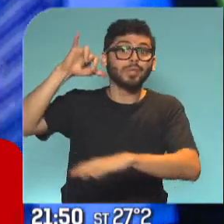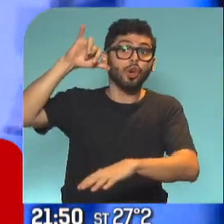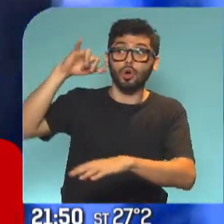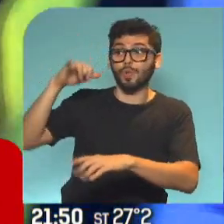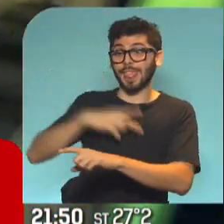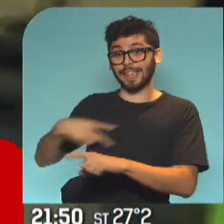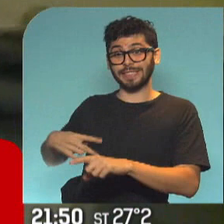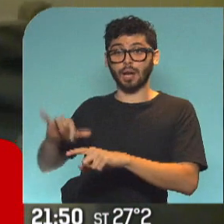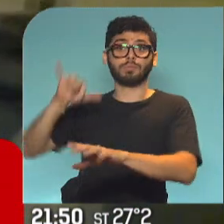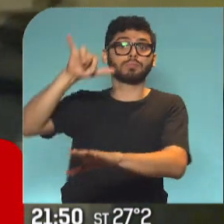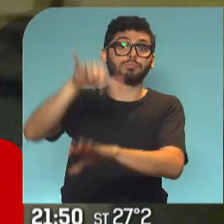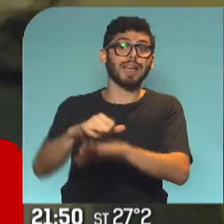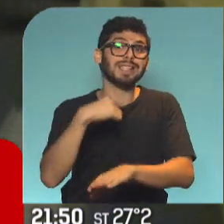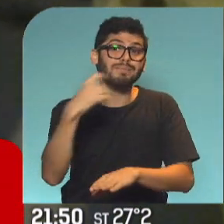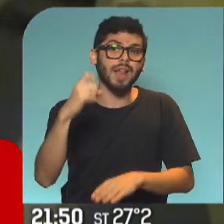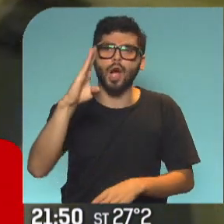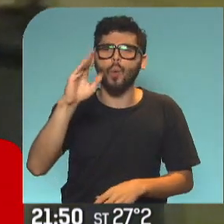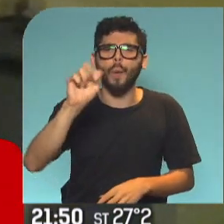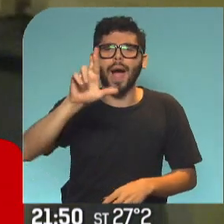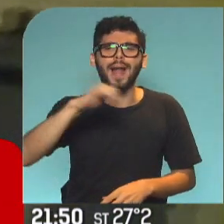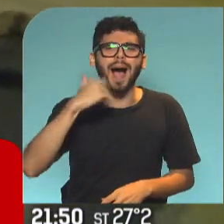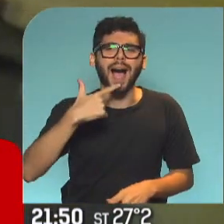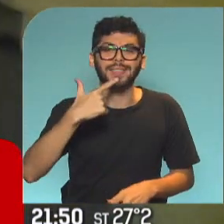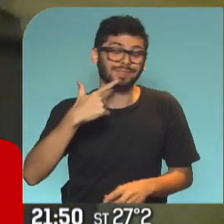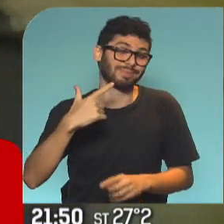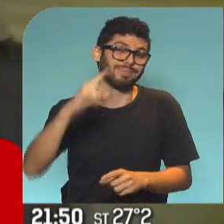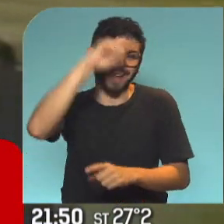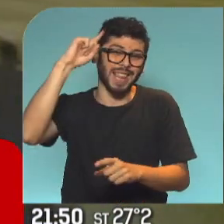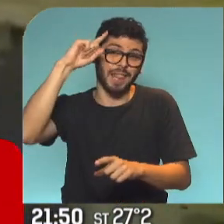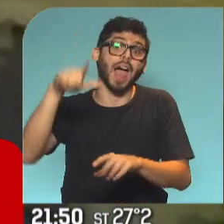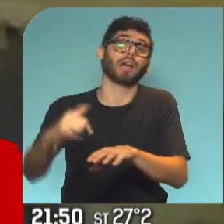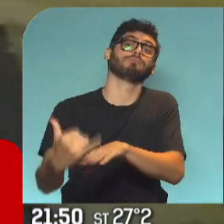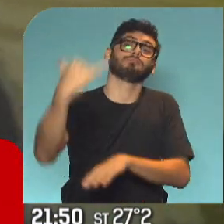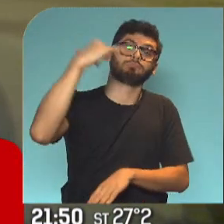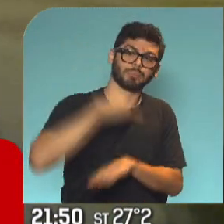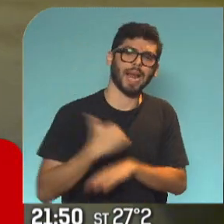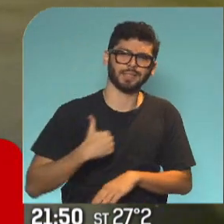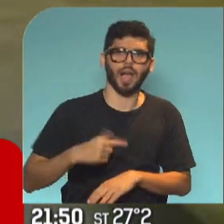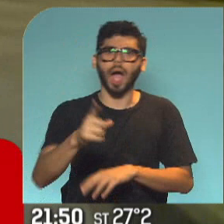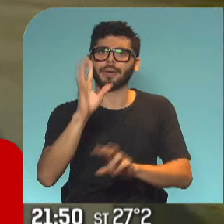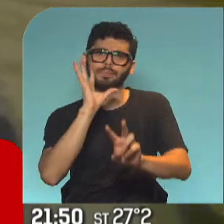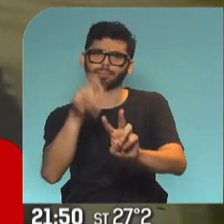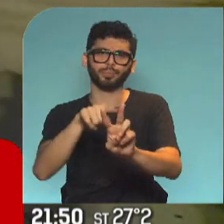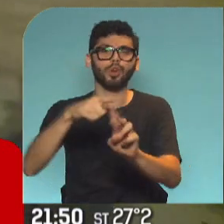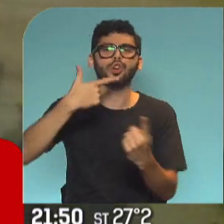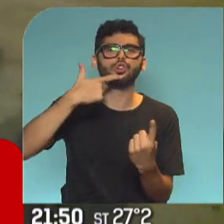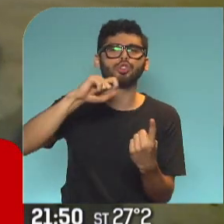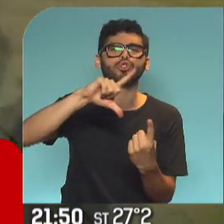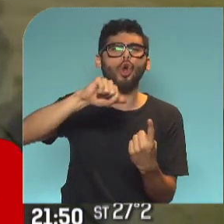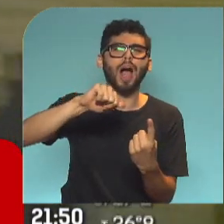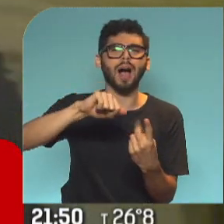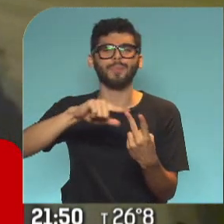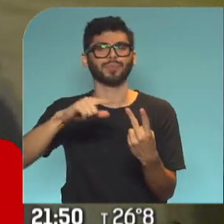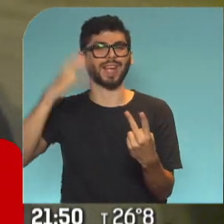Argentina, ¿no? El mismo trayecto, ida y vuelta. Ahí la tenemos a Bisotti y Felipe Solá, primer plano. Vienen